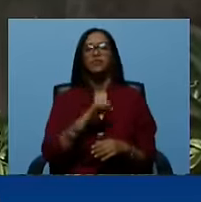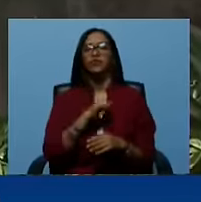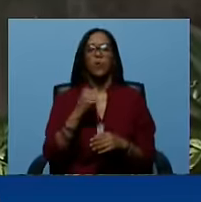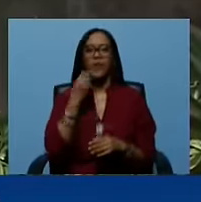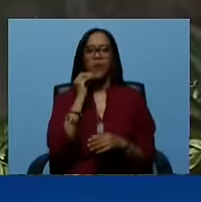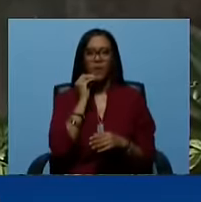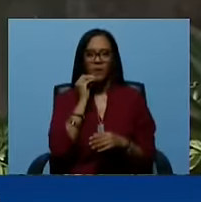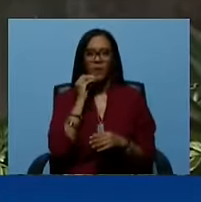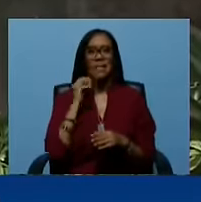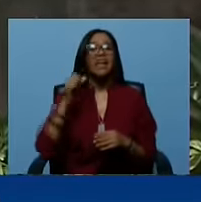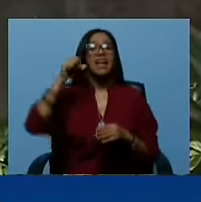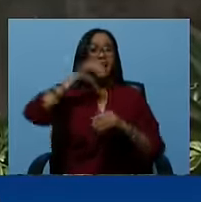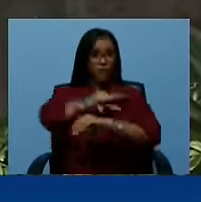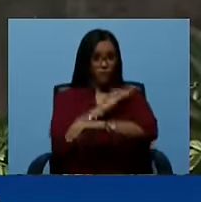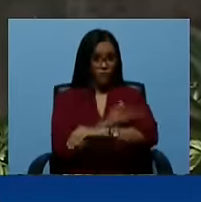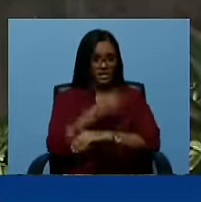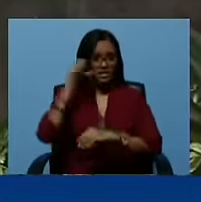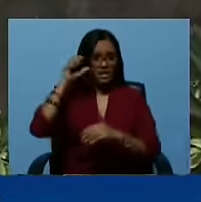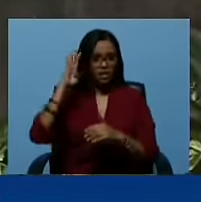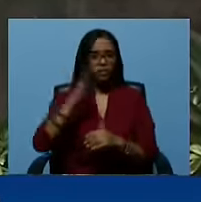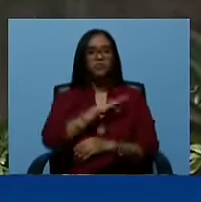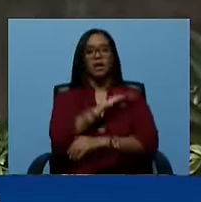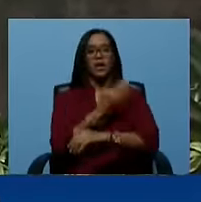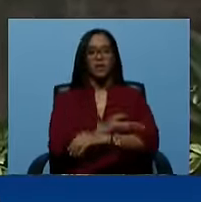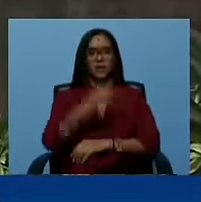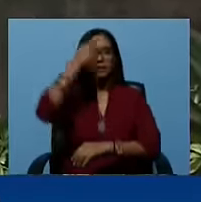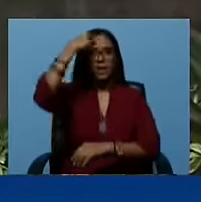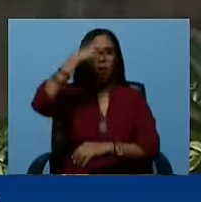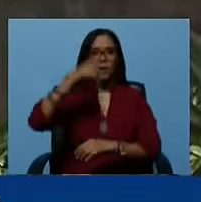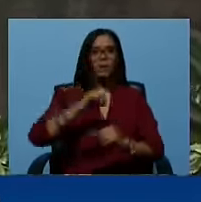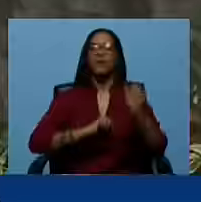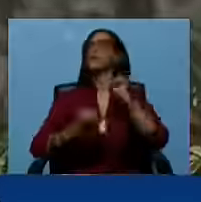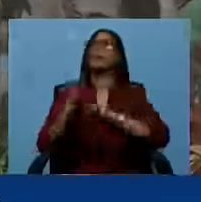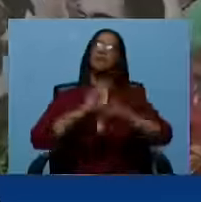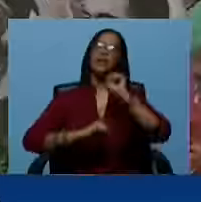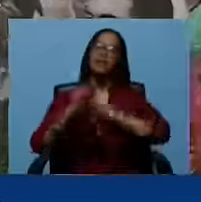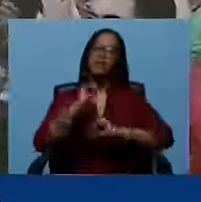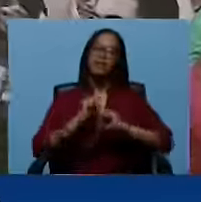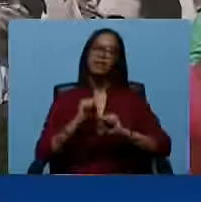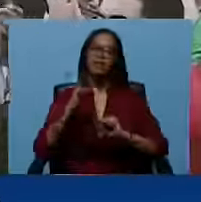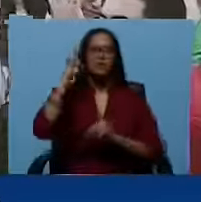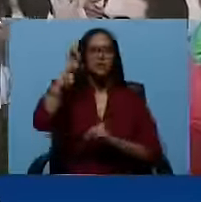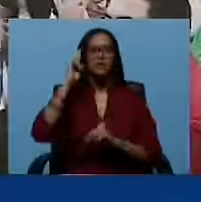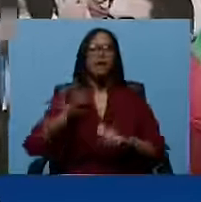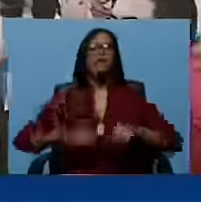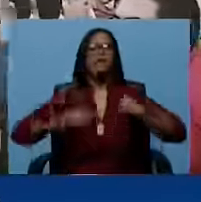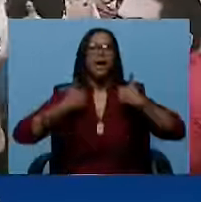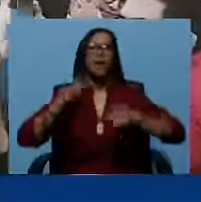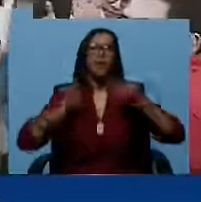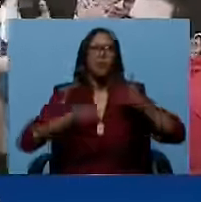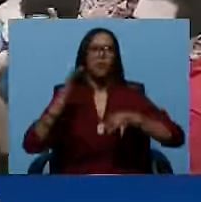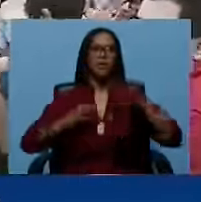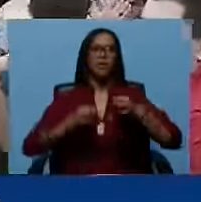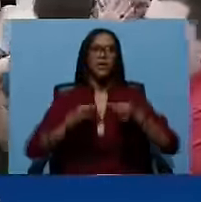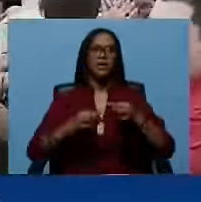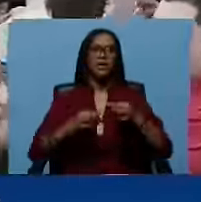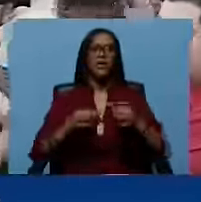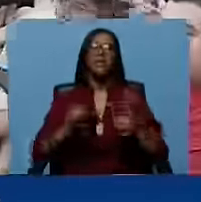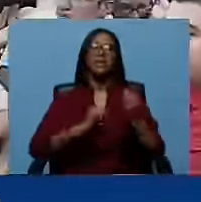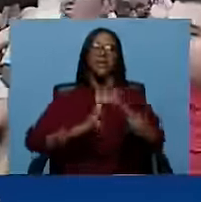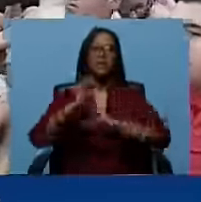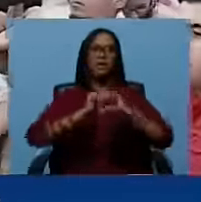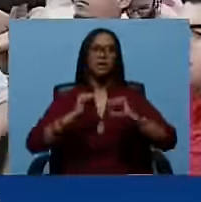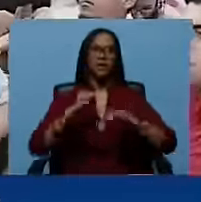la fuerza de Dios, la fuerza del pueblo y defienden la causa más justa que jamás se haya defendido en